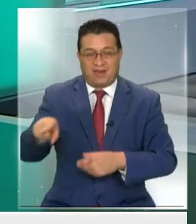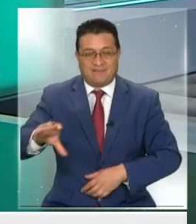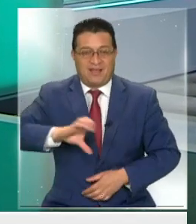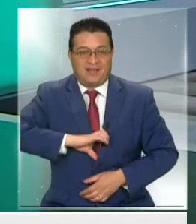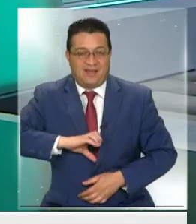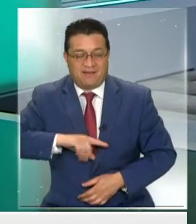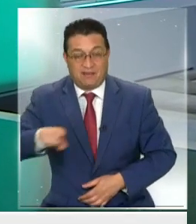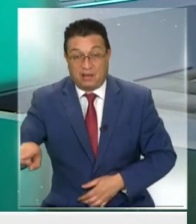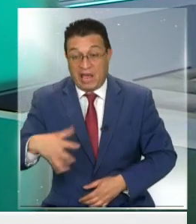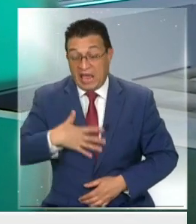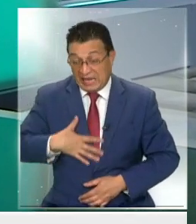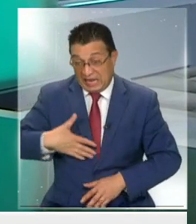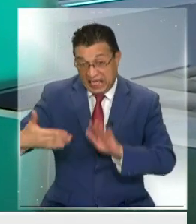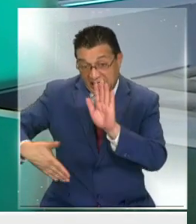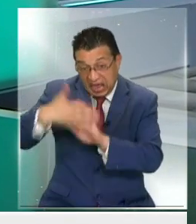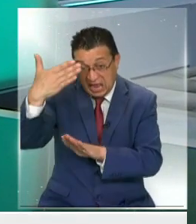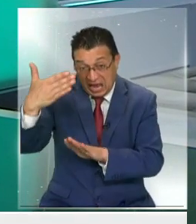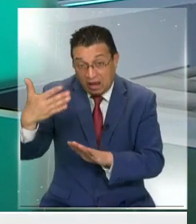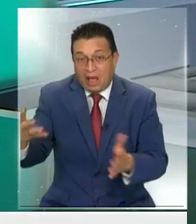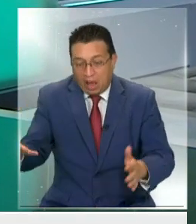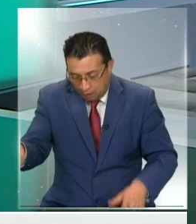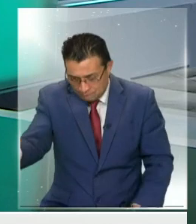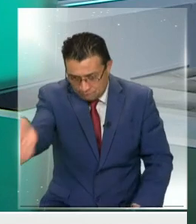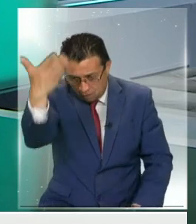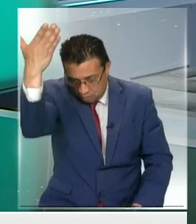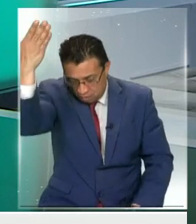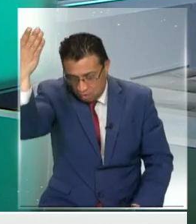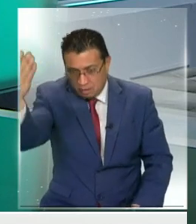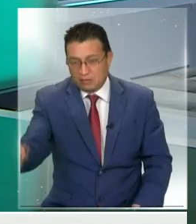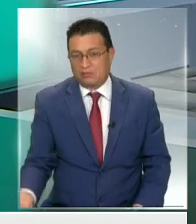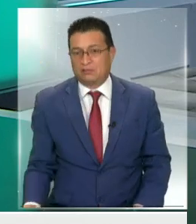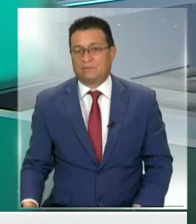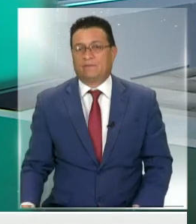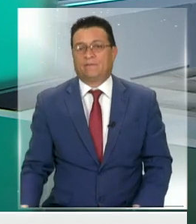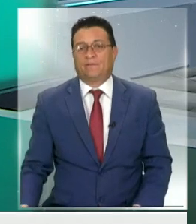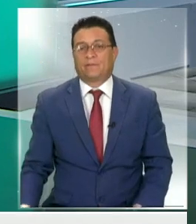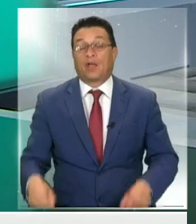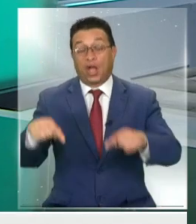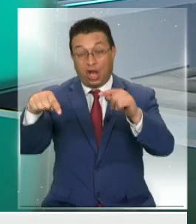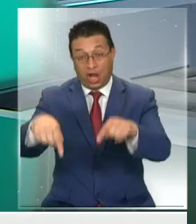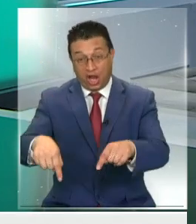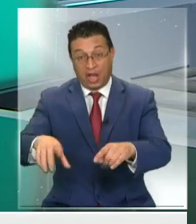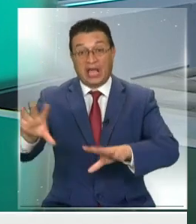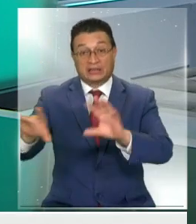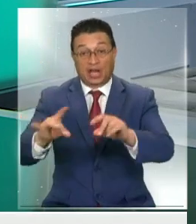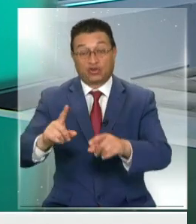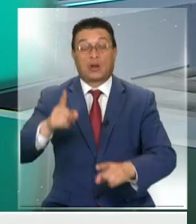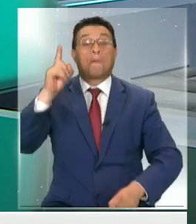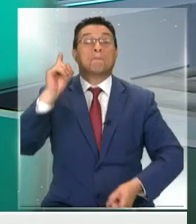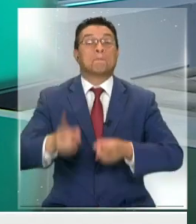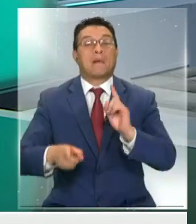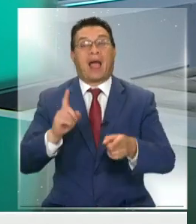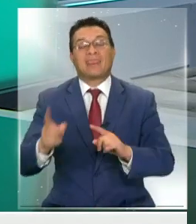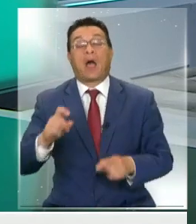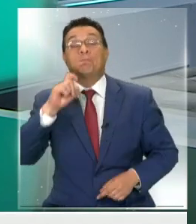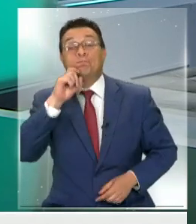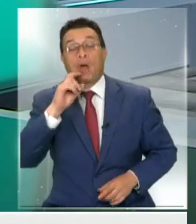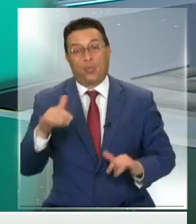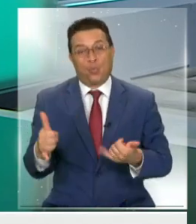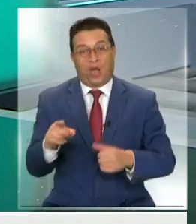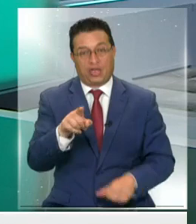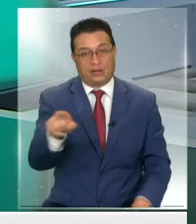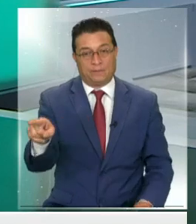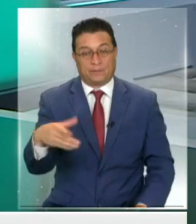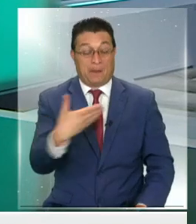Rueda. Así que si se quiere ir Reinaldo Rueda, adelante. Hoy la selección la mandan los jugadores, para que lo tenga muy claro,